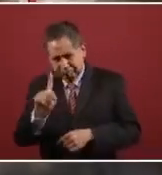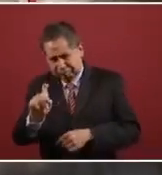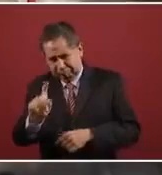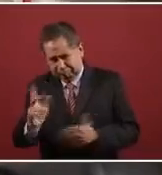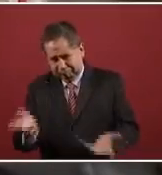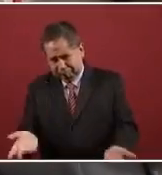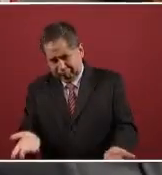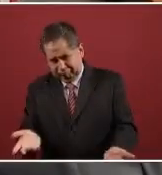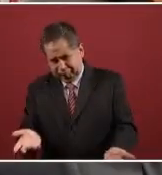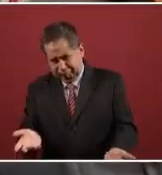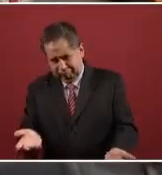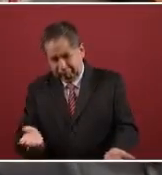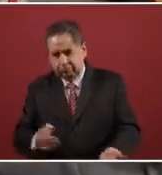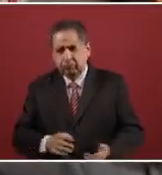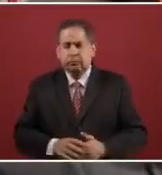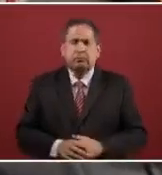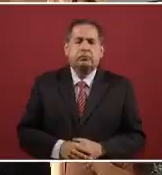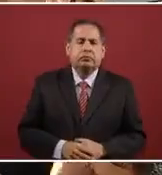No.